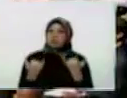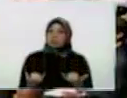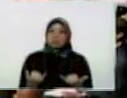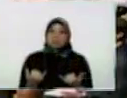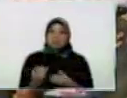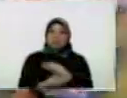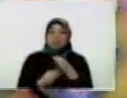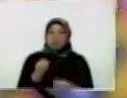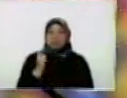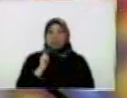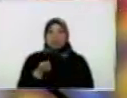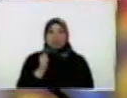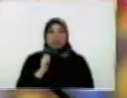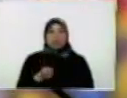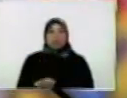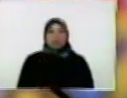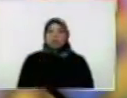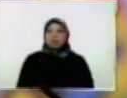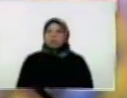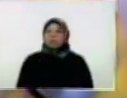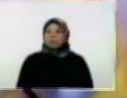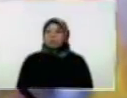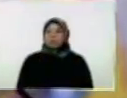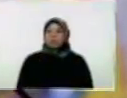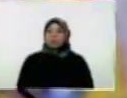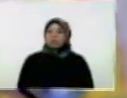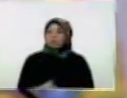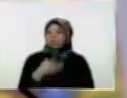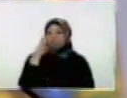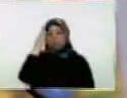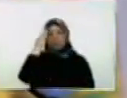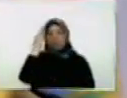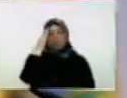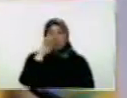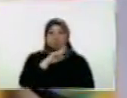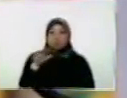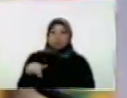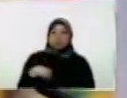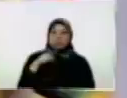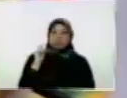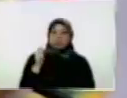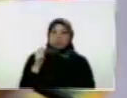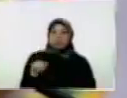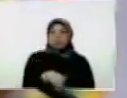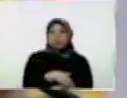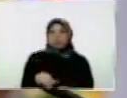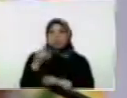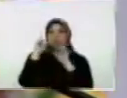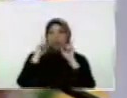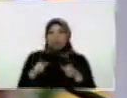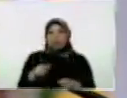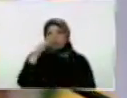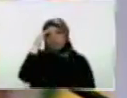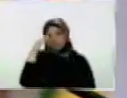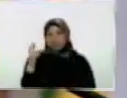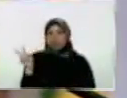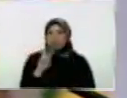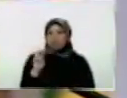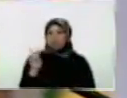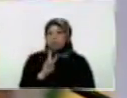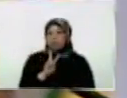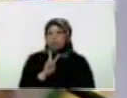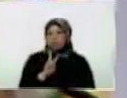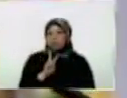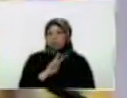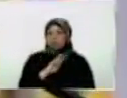hacer la tarea, nosotros lo sabemos. Estábamos allá en la Academia Militar de Venezuela, y